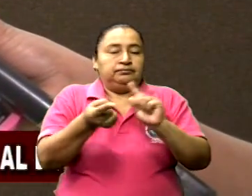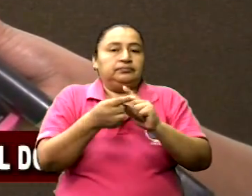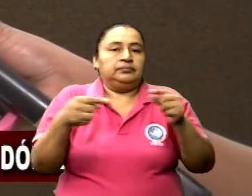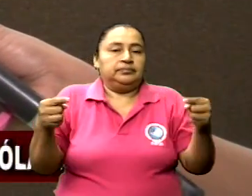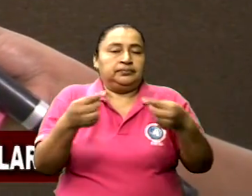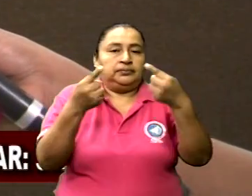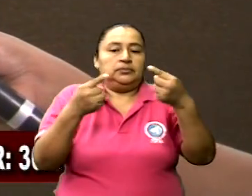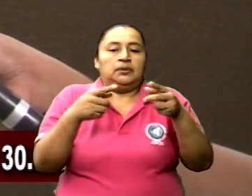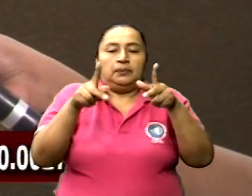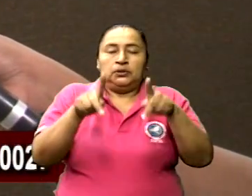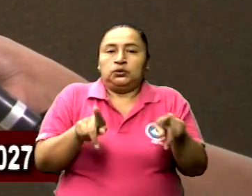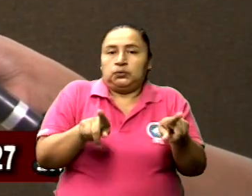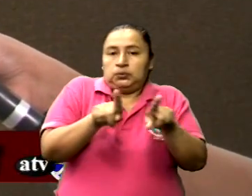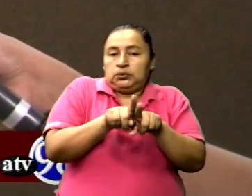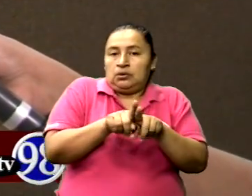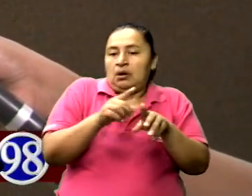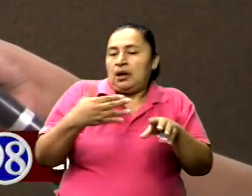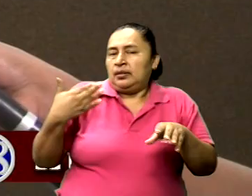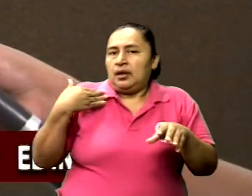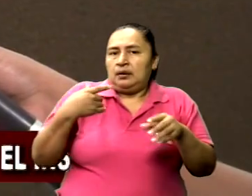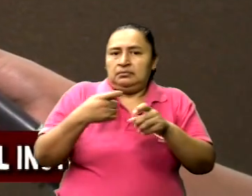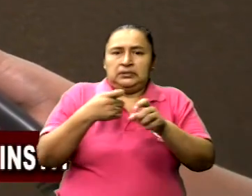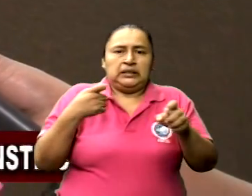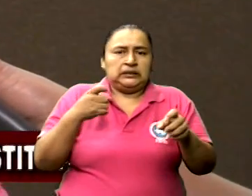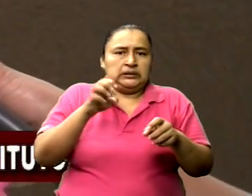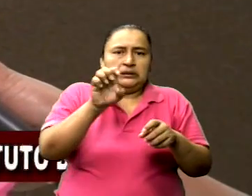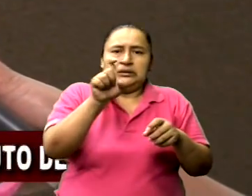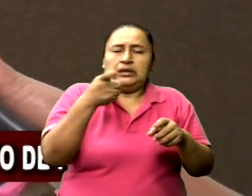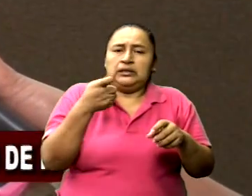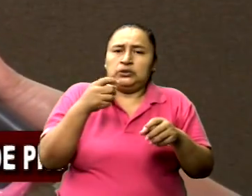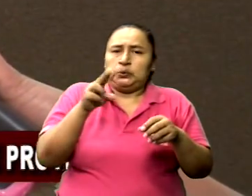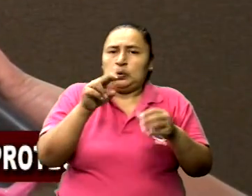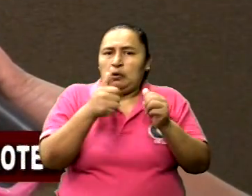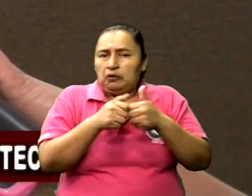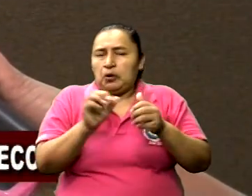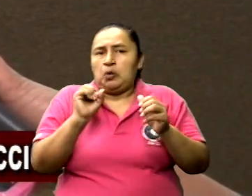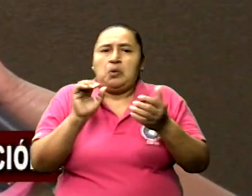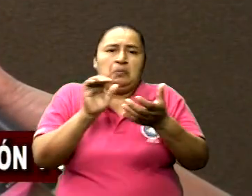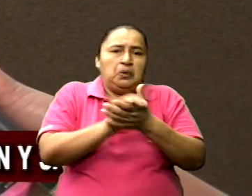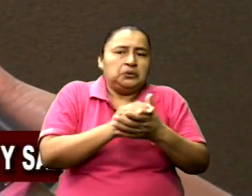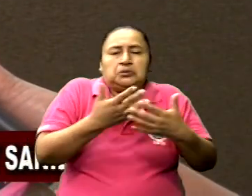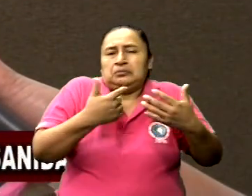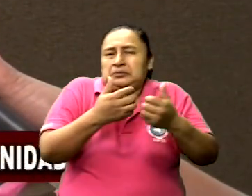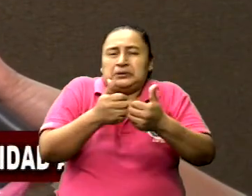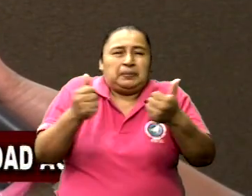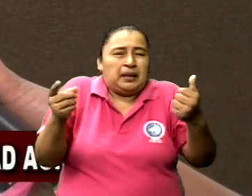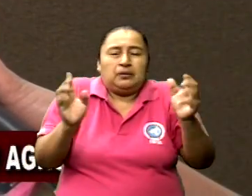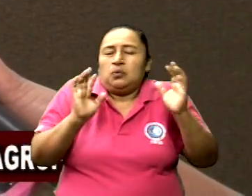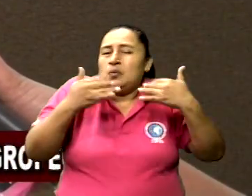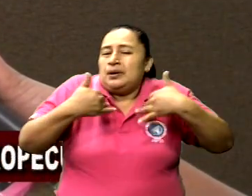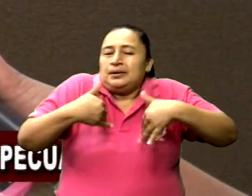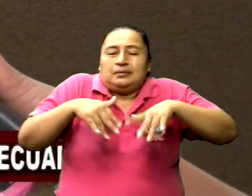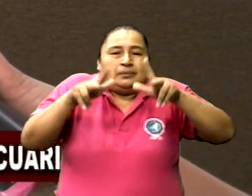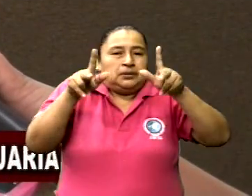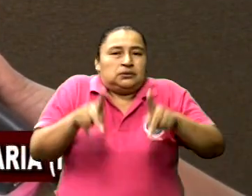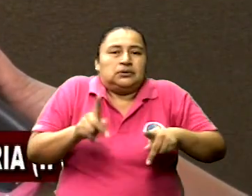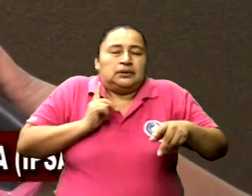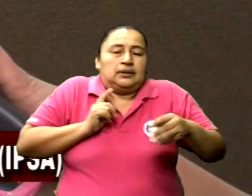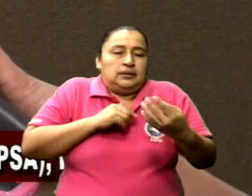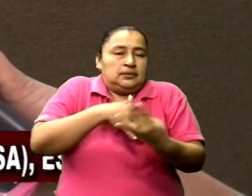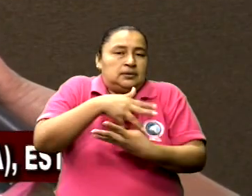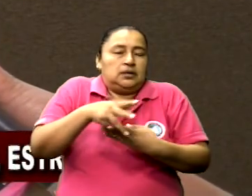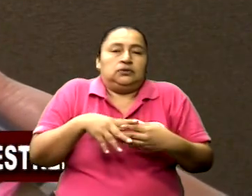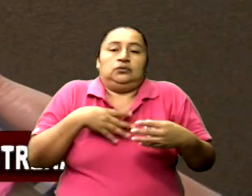el conviviente o exconviviente, cónyuge o excónyuge, novio o exnovio o con quien se tenga una relación